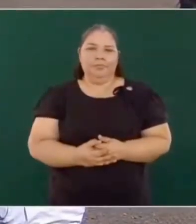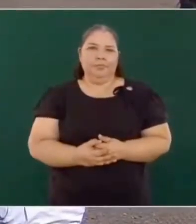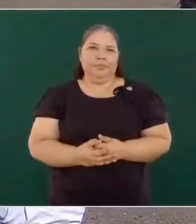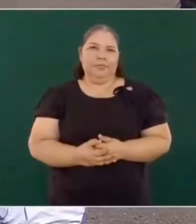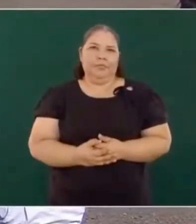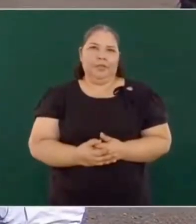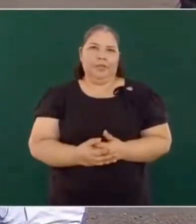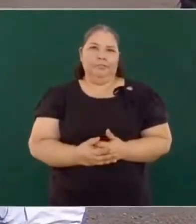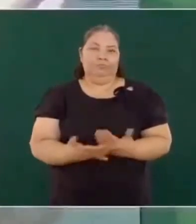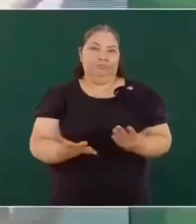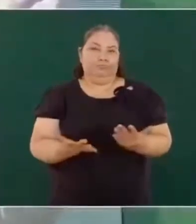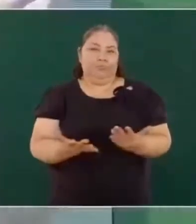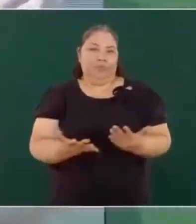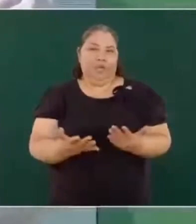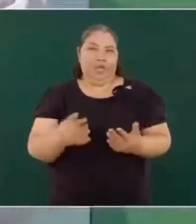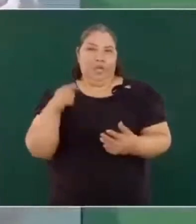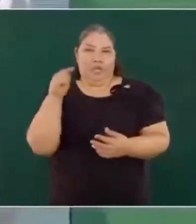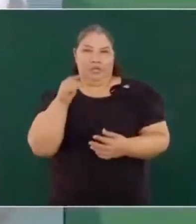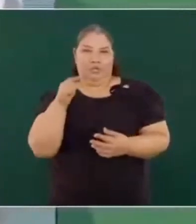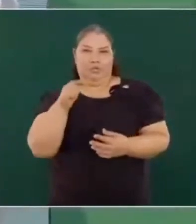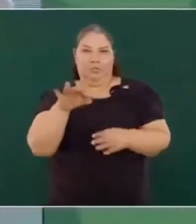en sentido estricto no son periodistas,